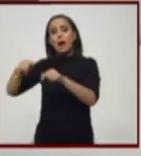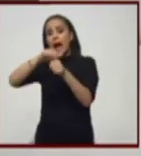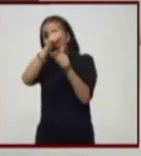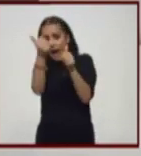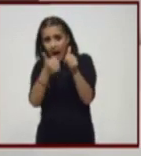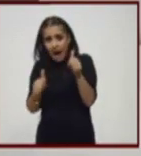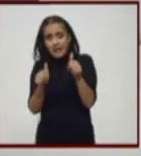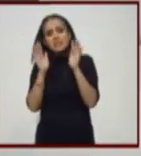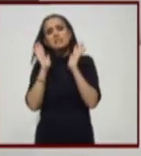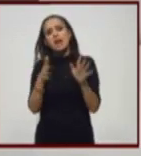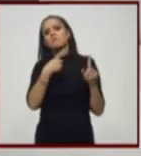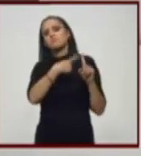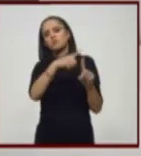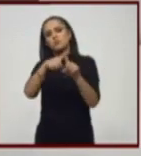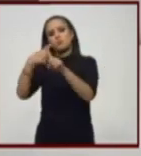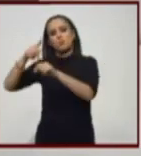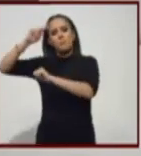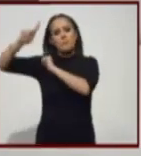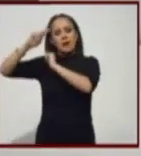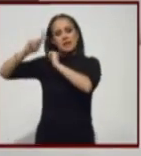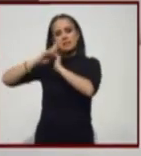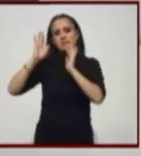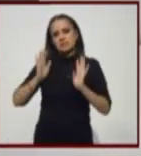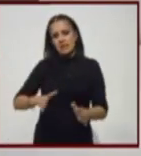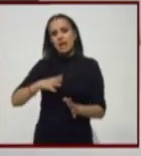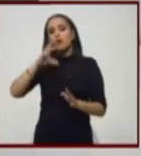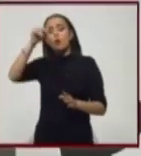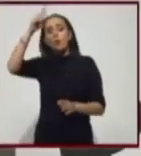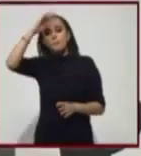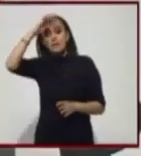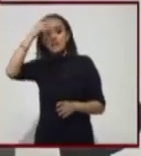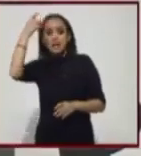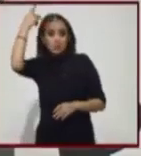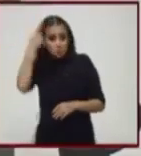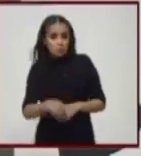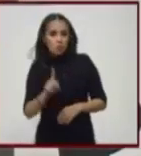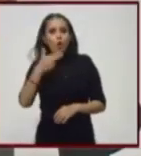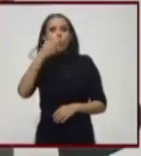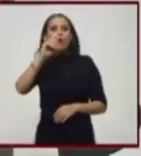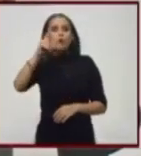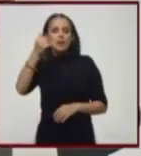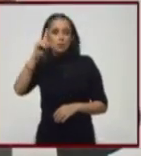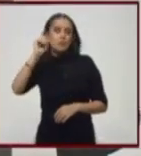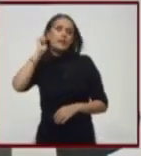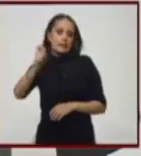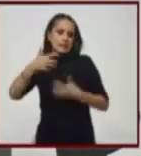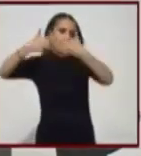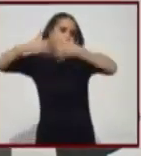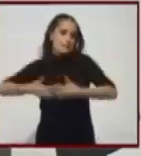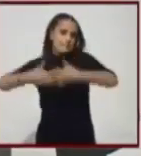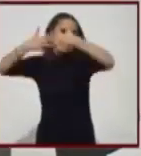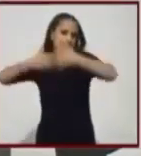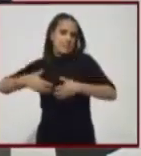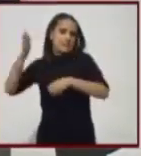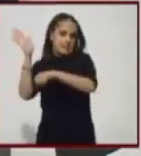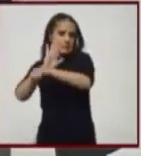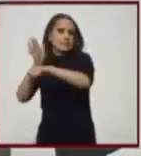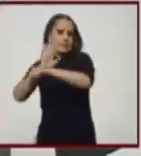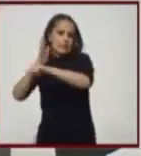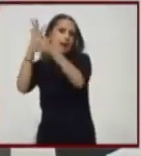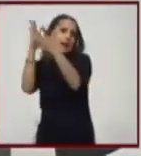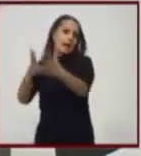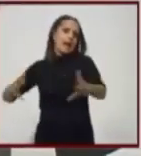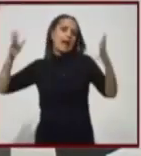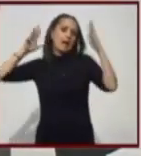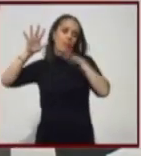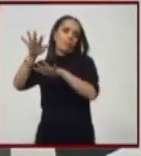tiene un abanderamiento universal ya no pertenece a un claro hollywood es una industria en donde bueno pues es un gran aparador